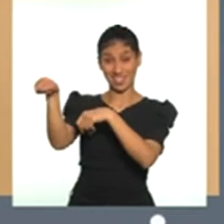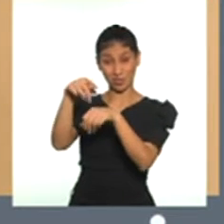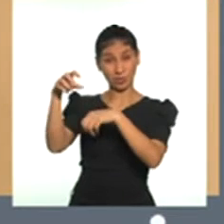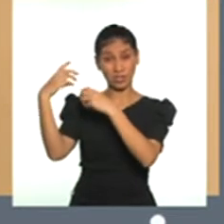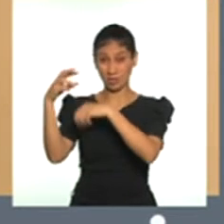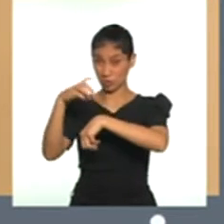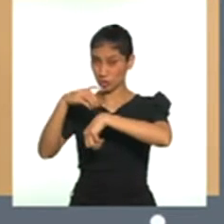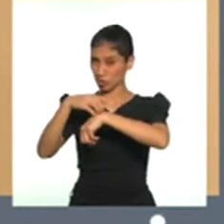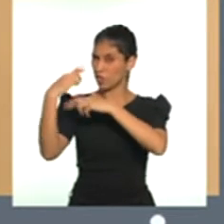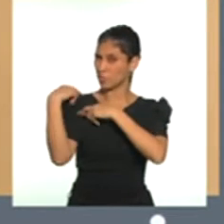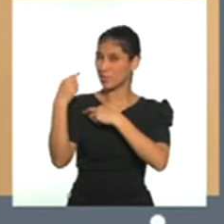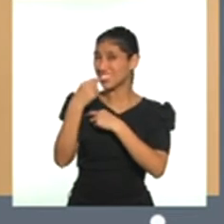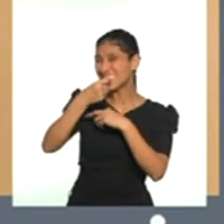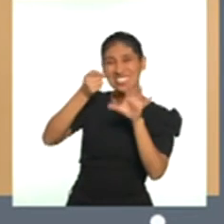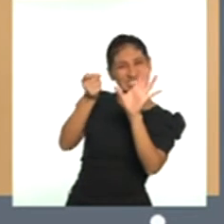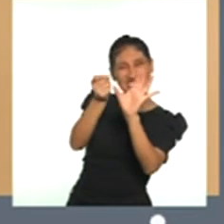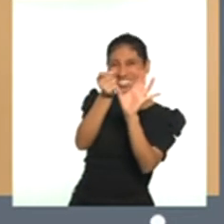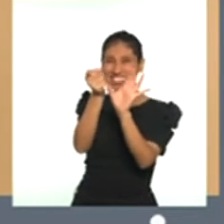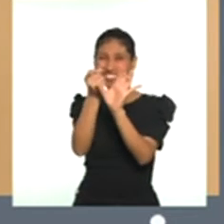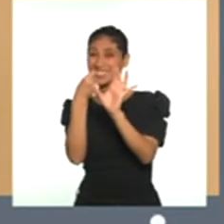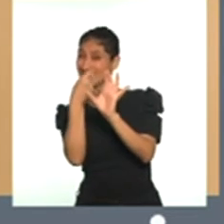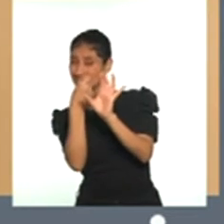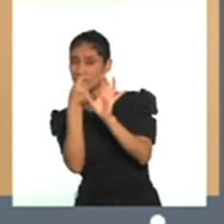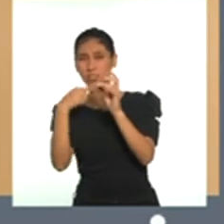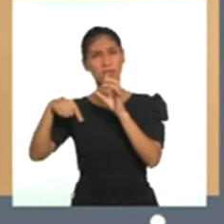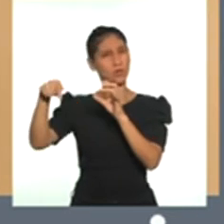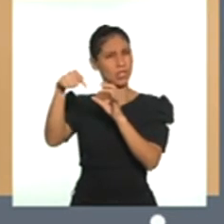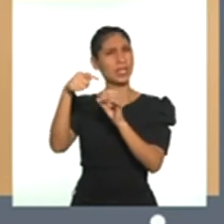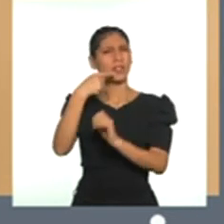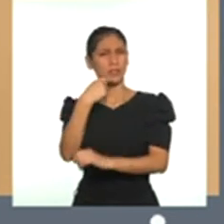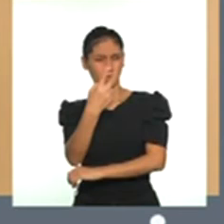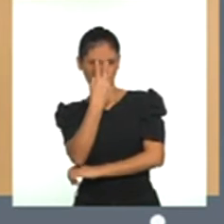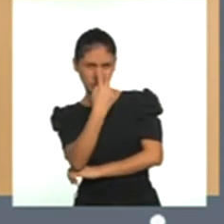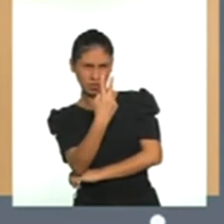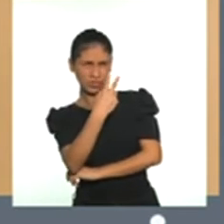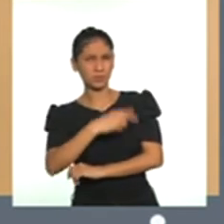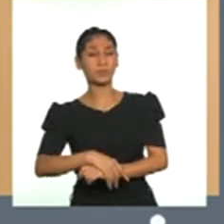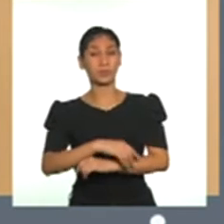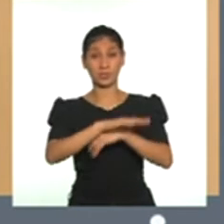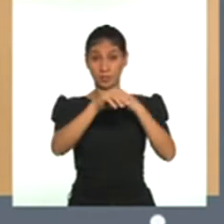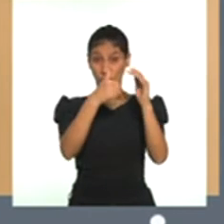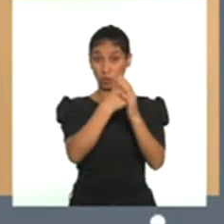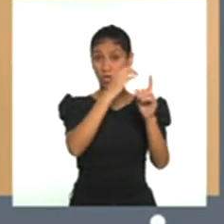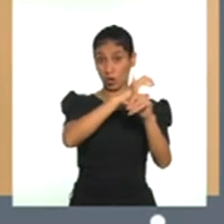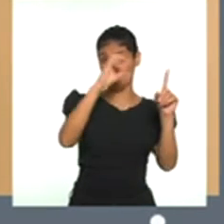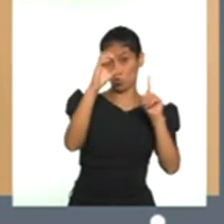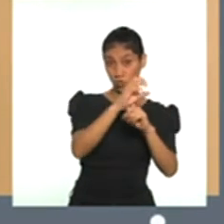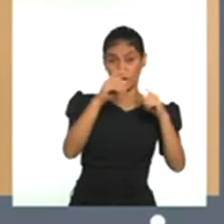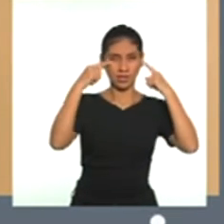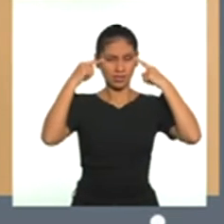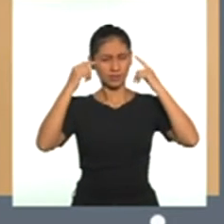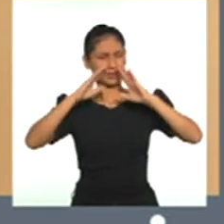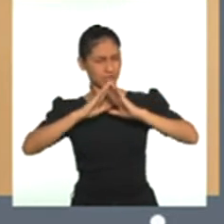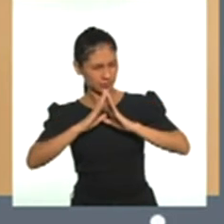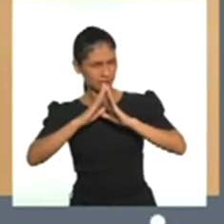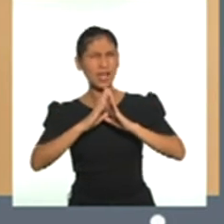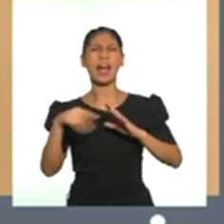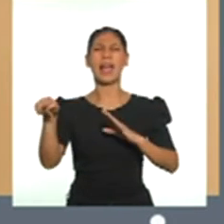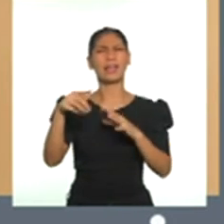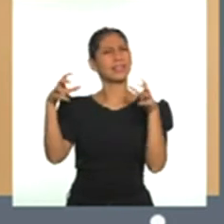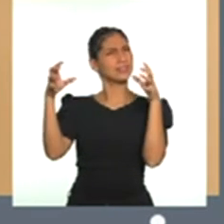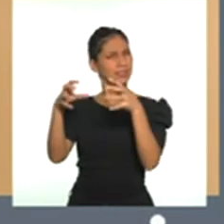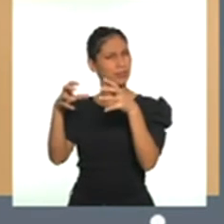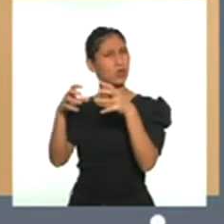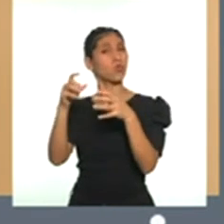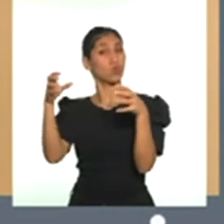peruanos, después de una fase en que se importara la medicina tradicional china, surge la generación de médicos